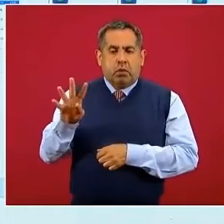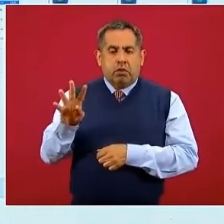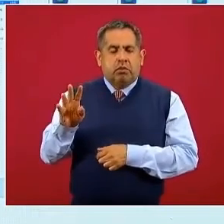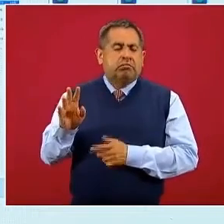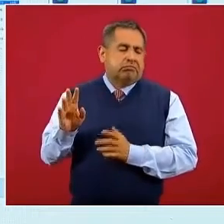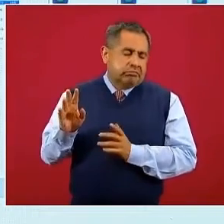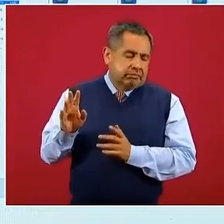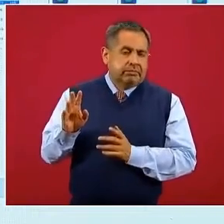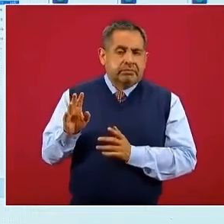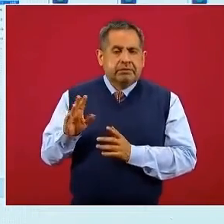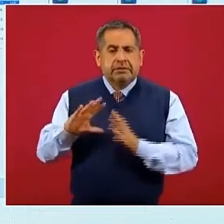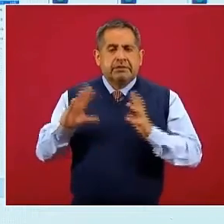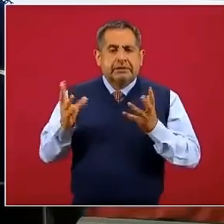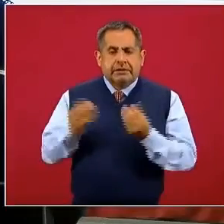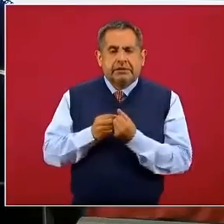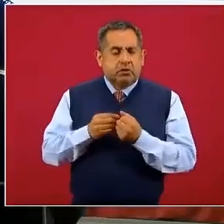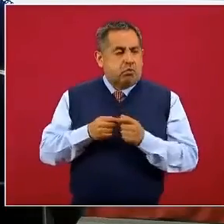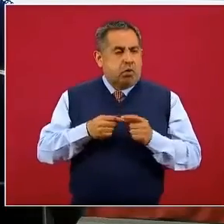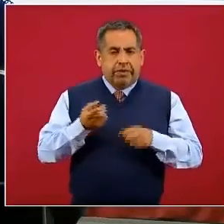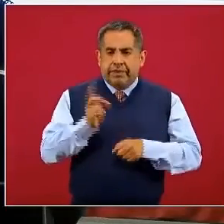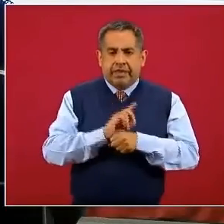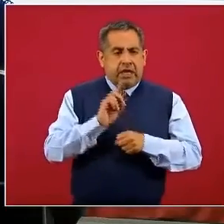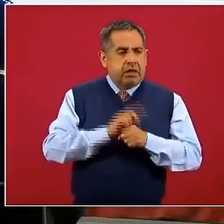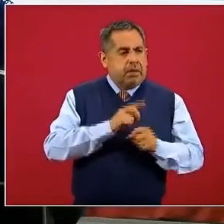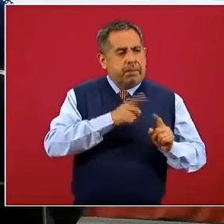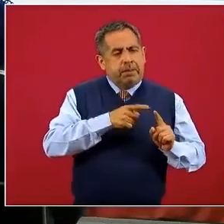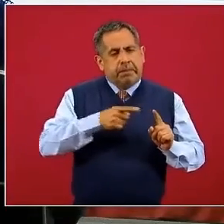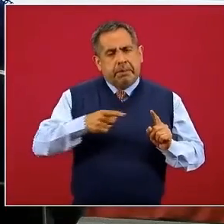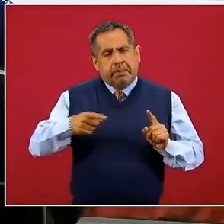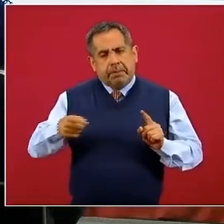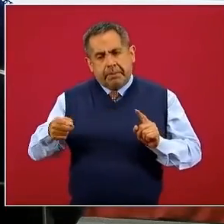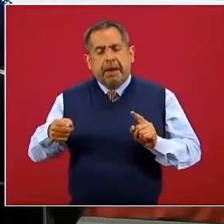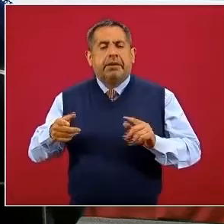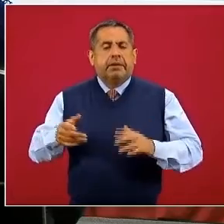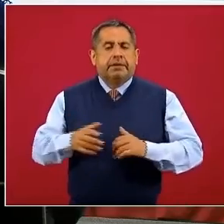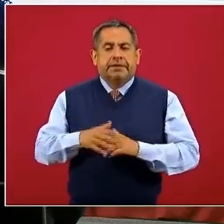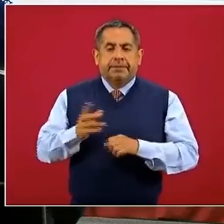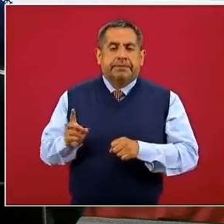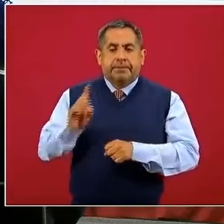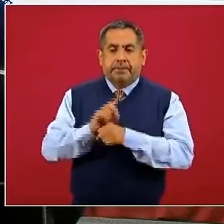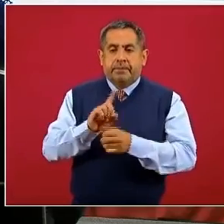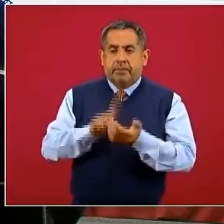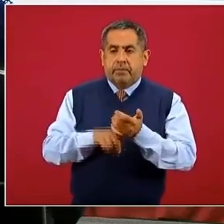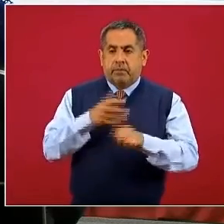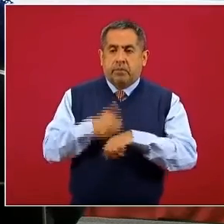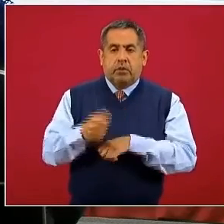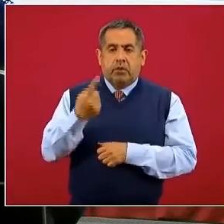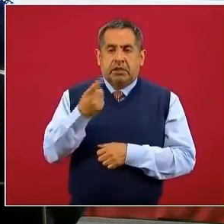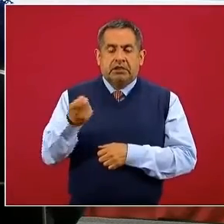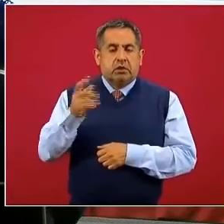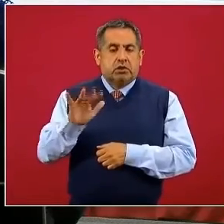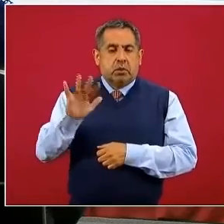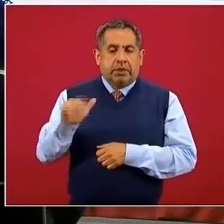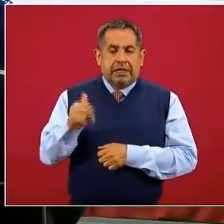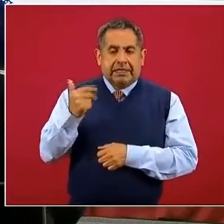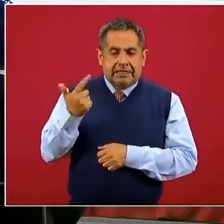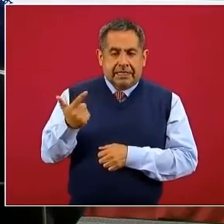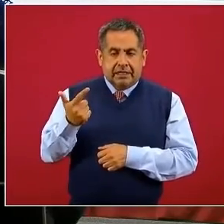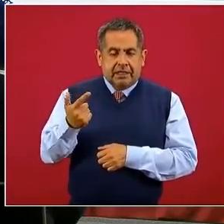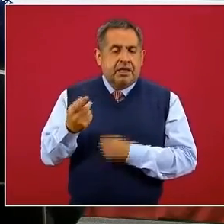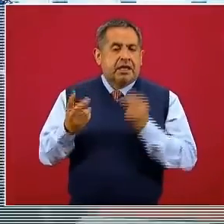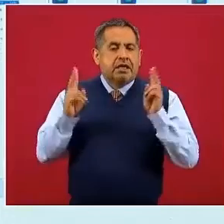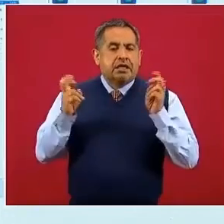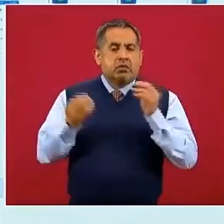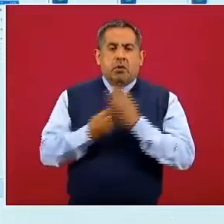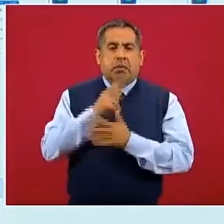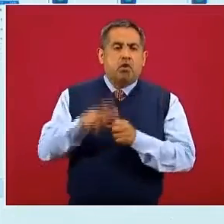sentido de la continuidad de las mismas, en el día 157 de la nueva normalidad, que como